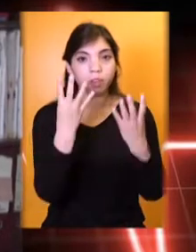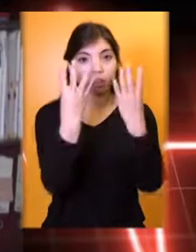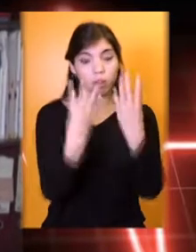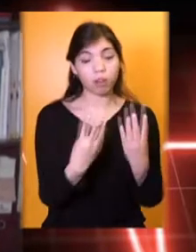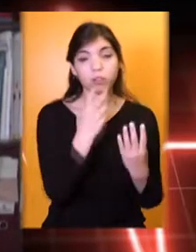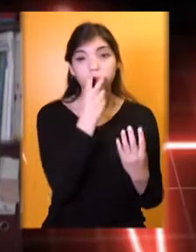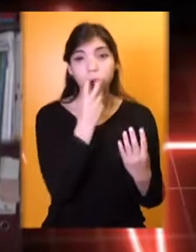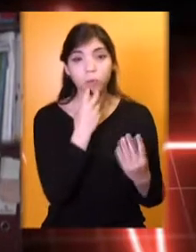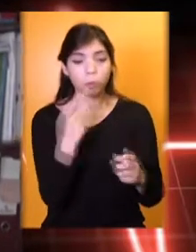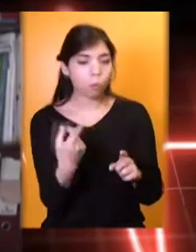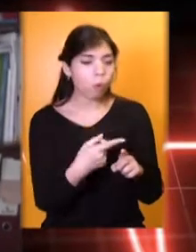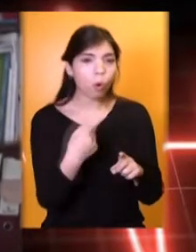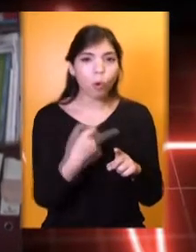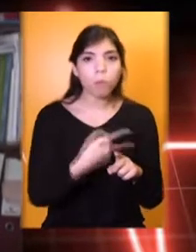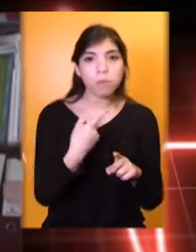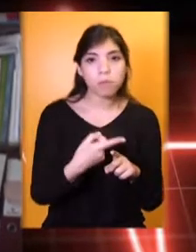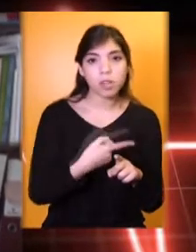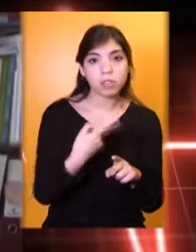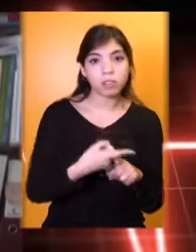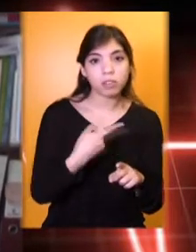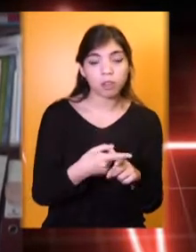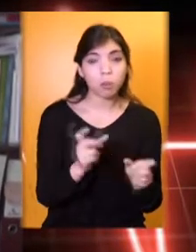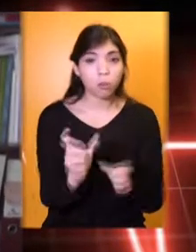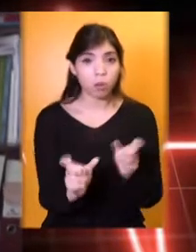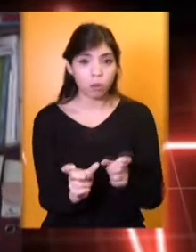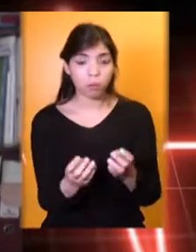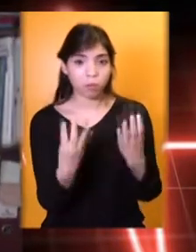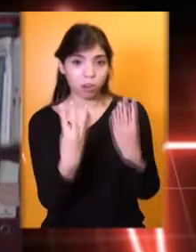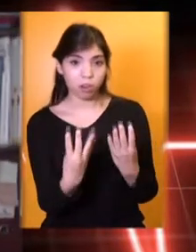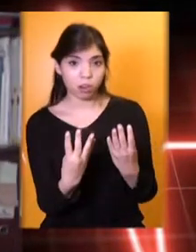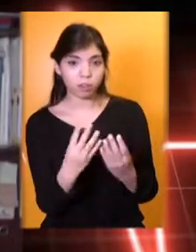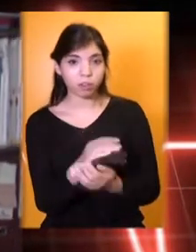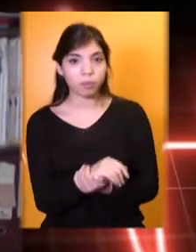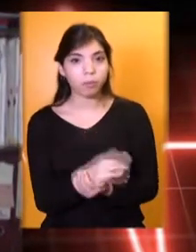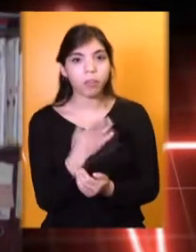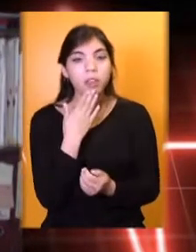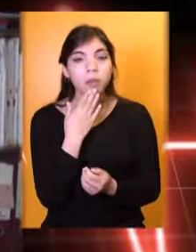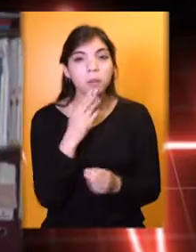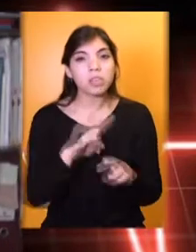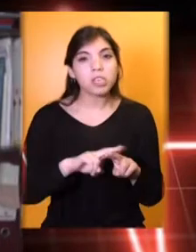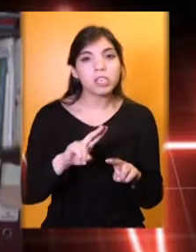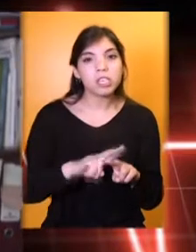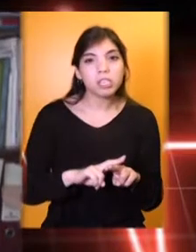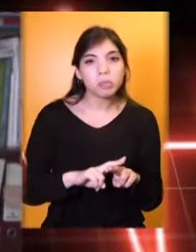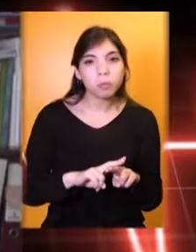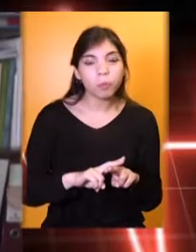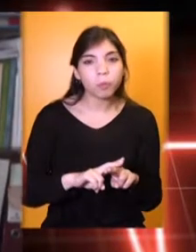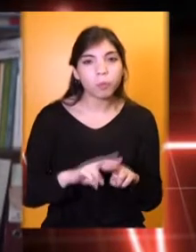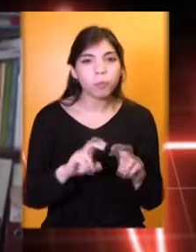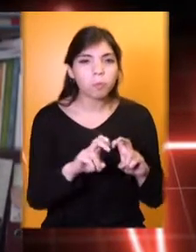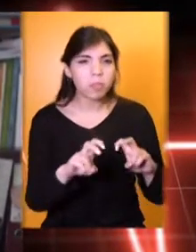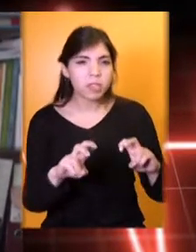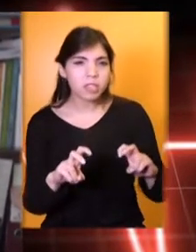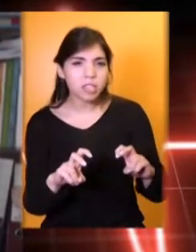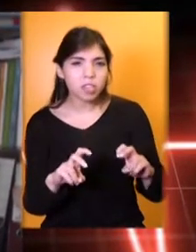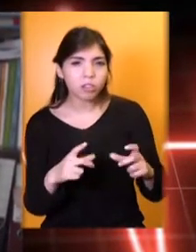al centro penitenciario, estuvimos conversando con los internos del módulo, estuvimos haciendo algunas gestiones también con